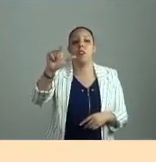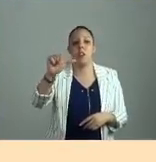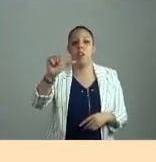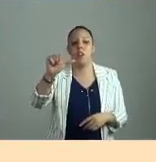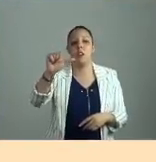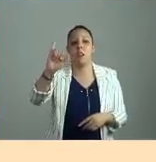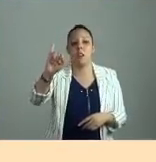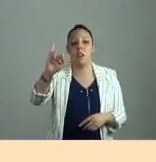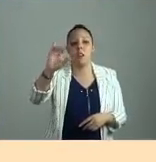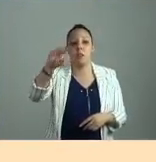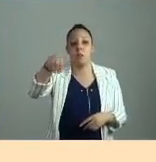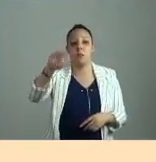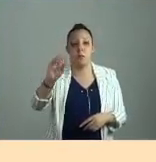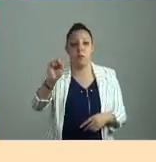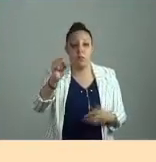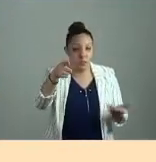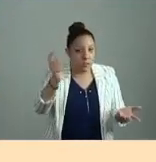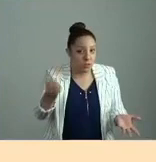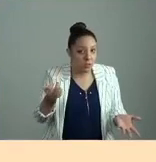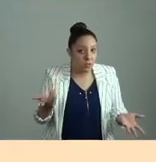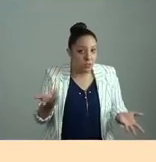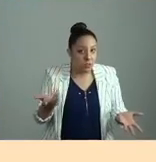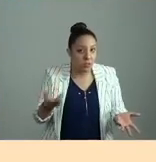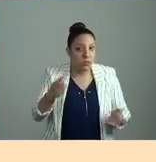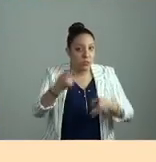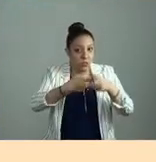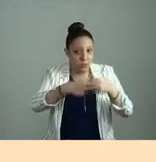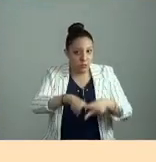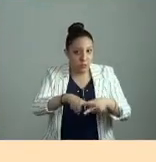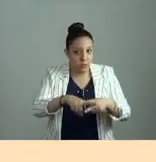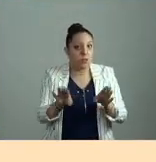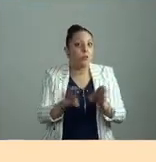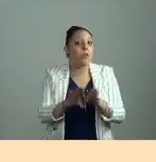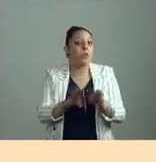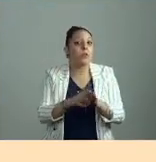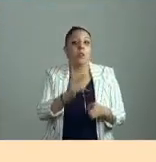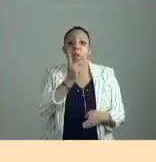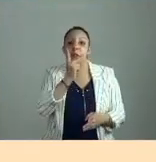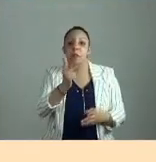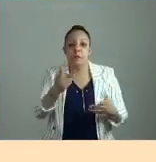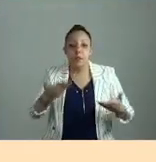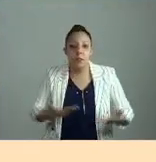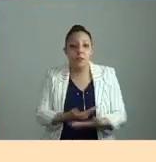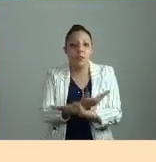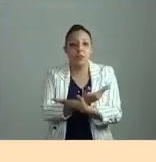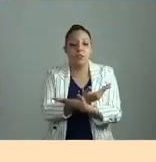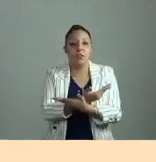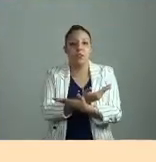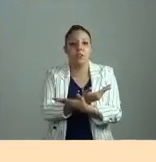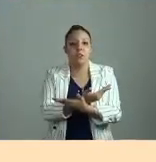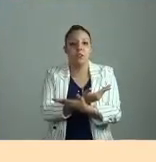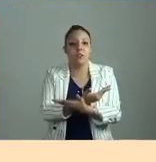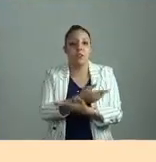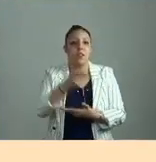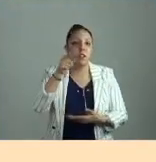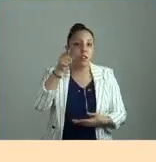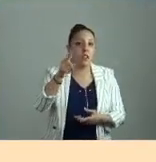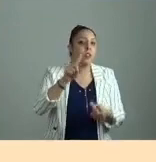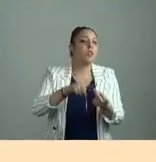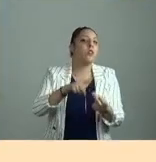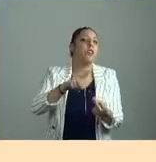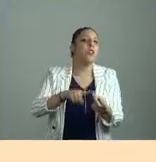muchísimas veces en todo estos años la casa era en la fábrica en la cual se